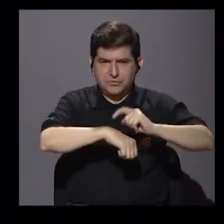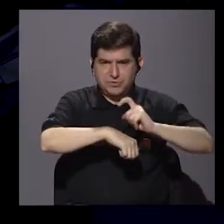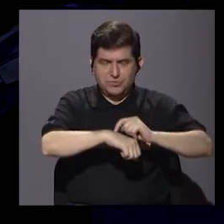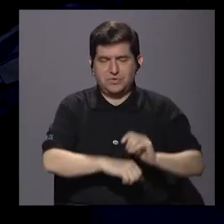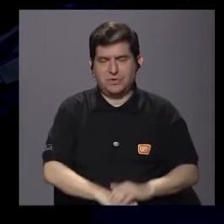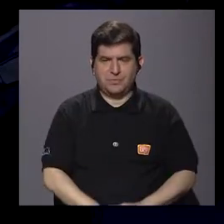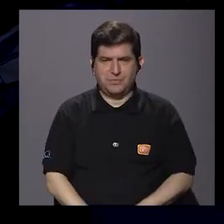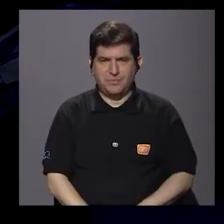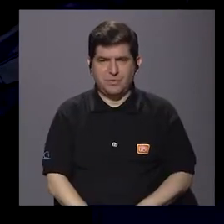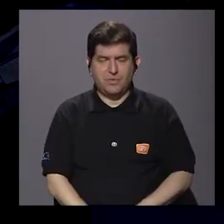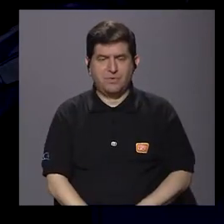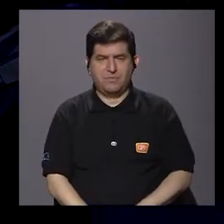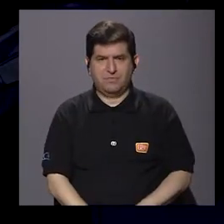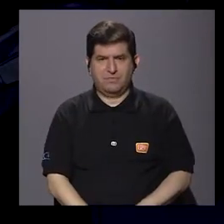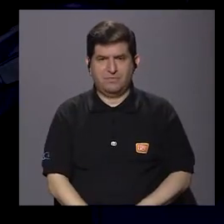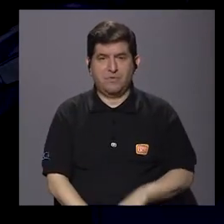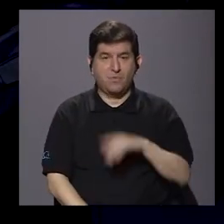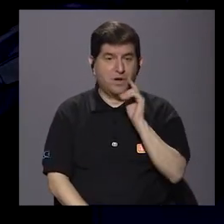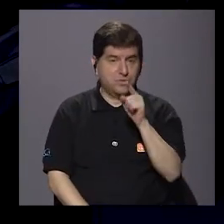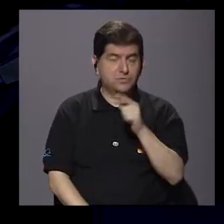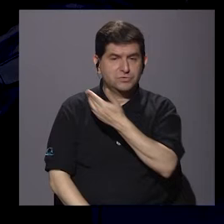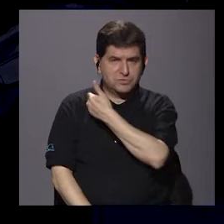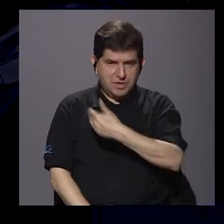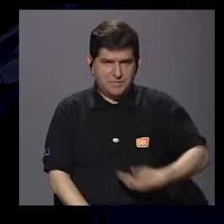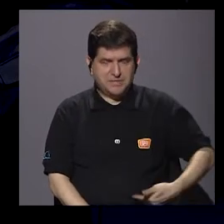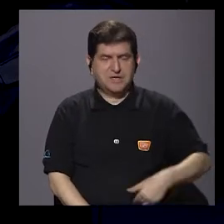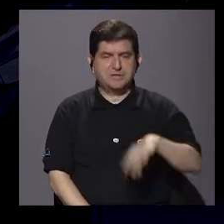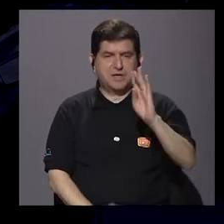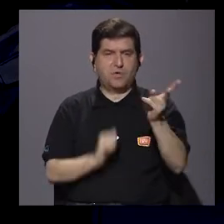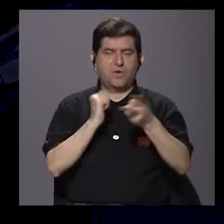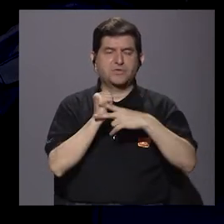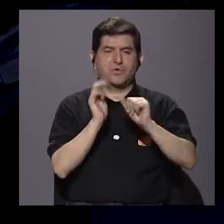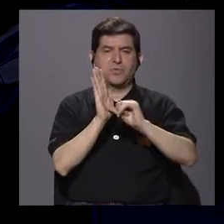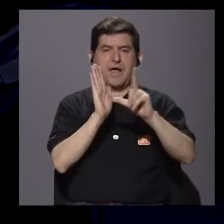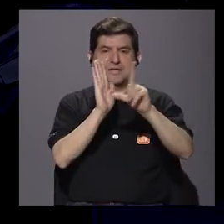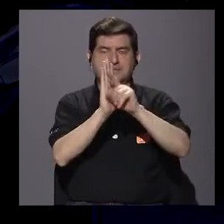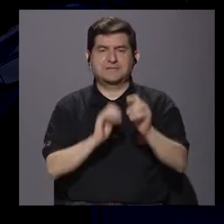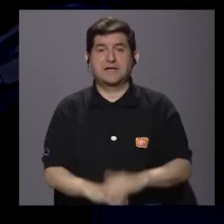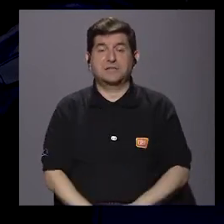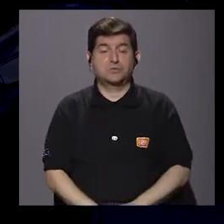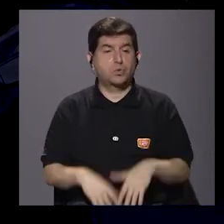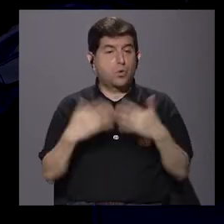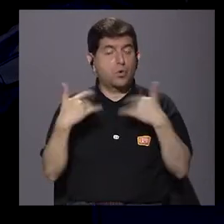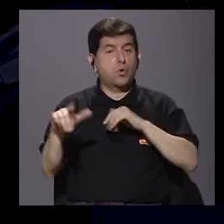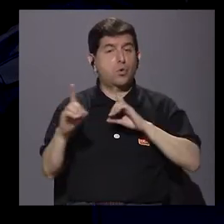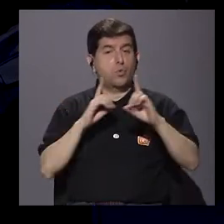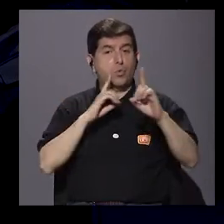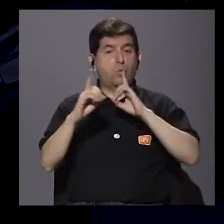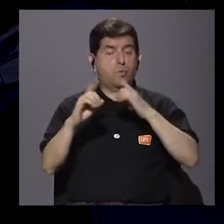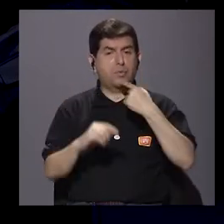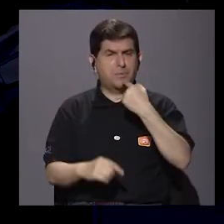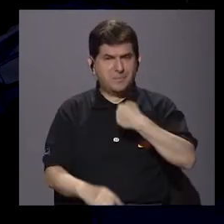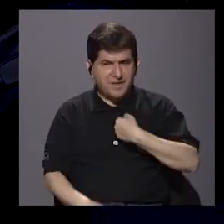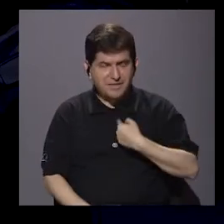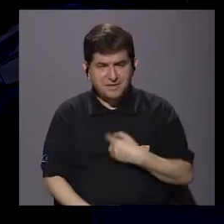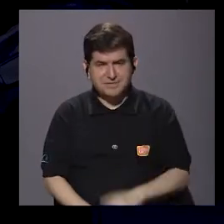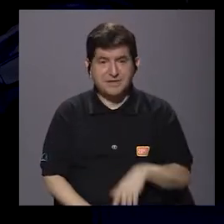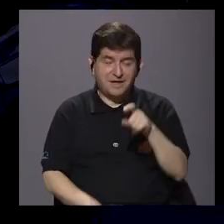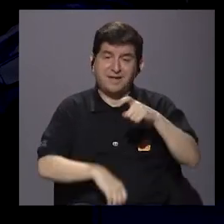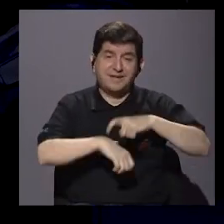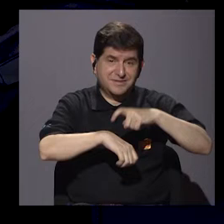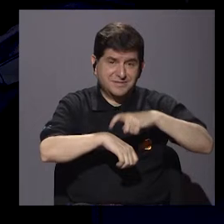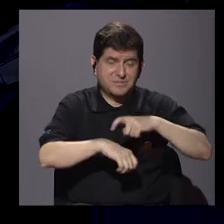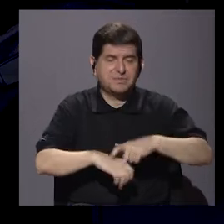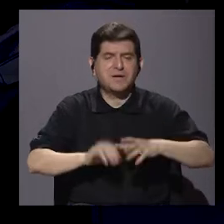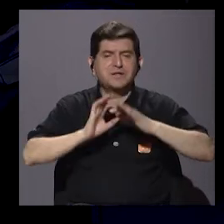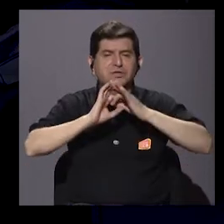logró hacerse presidente cuatro veces en asamblea iniciativas requiere de mucho diálogo a pesar de que usted me comenta que habían